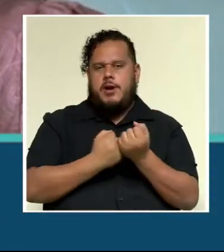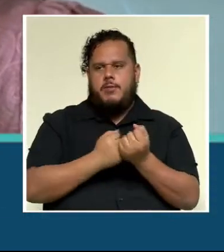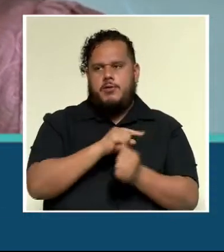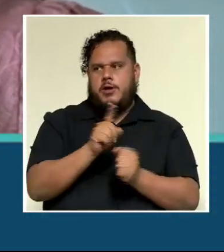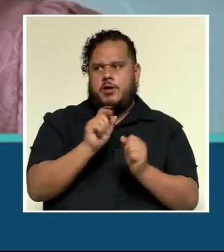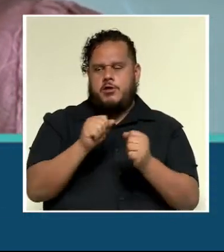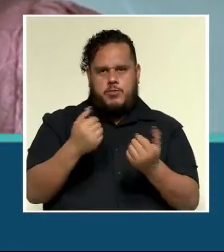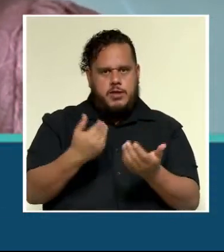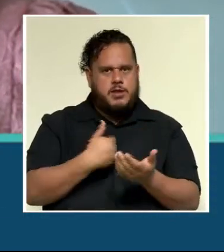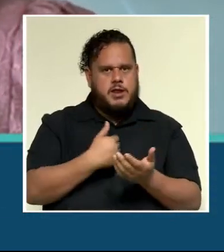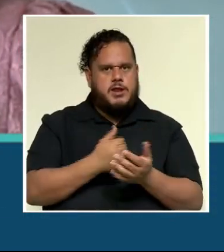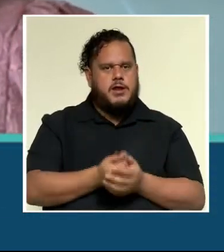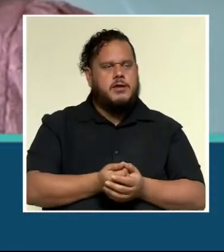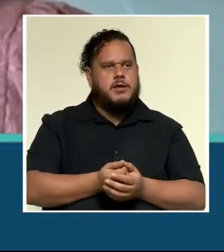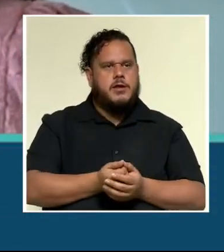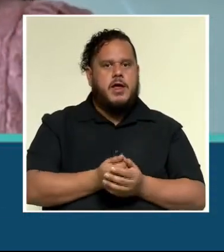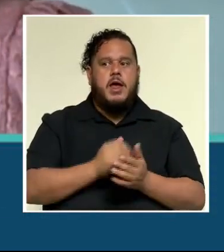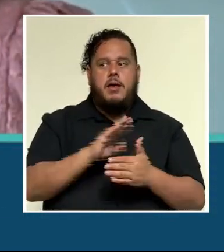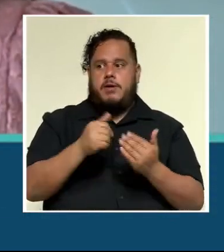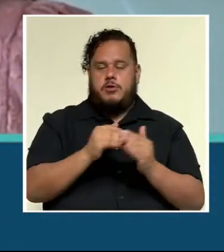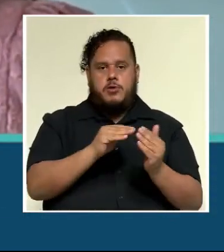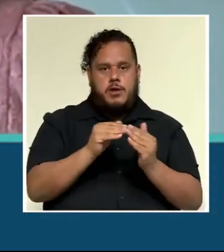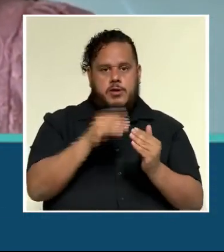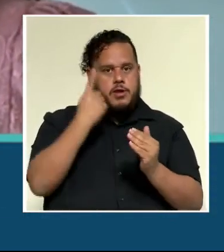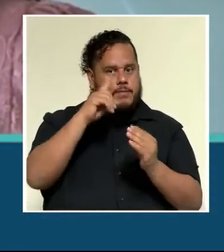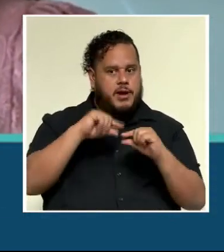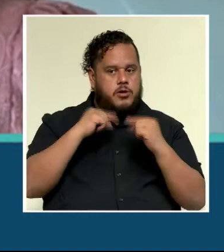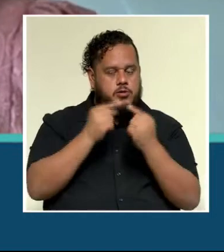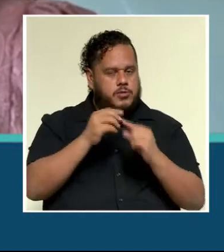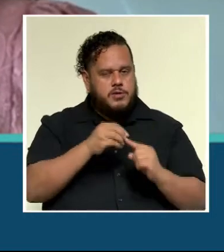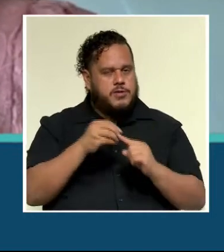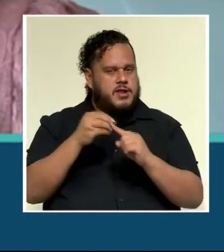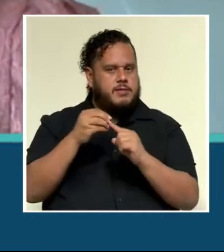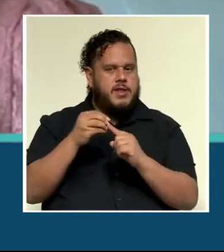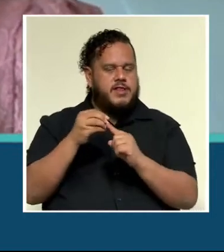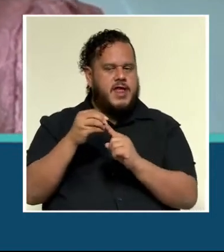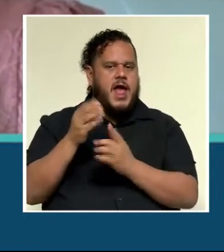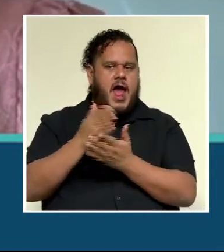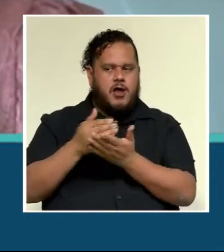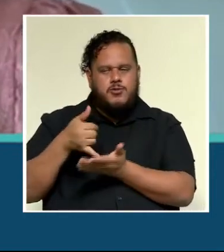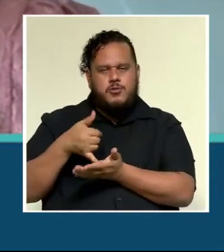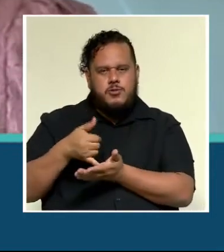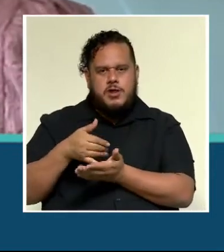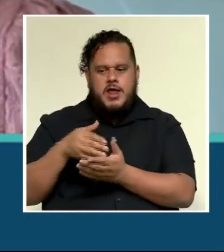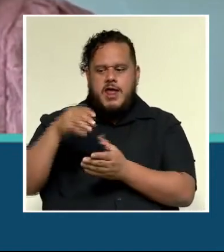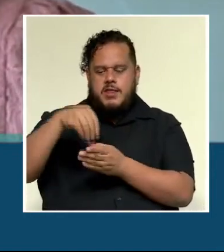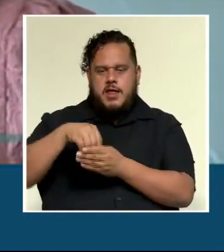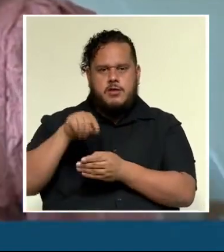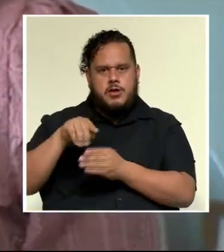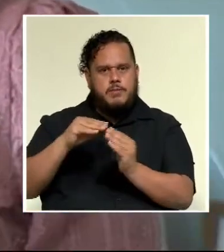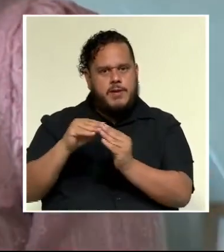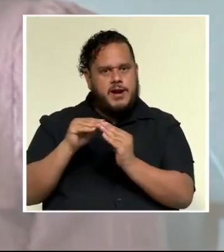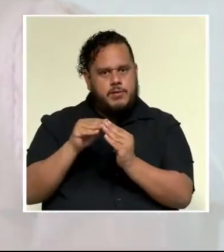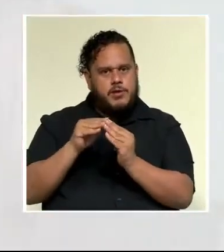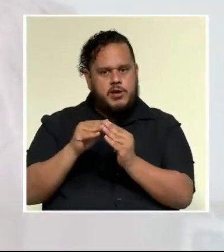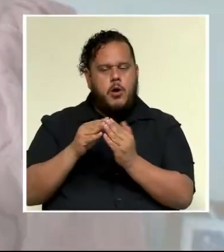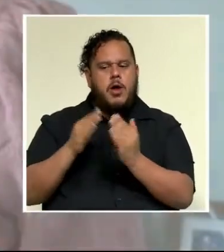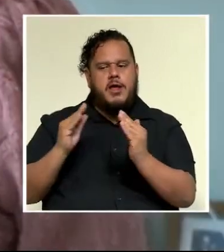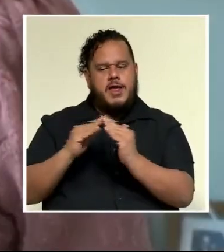país y toda su población, sino para los grupos especialmente vulnerables y dentro de ellos para la población habitante de